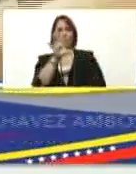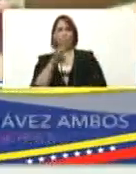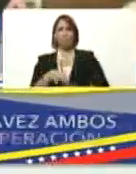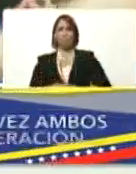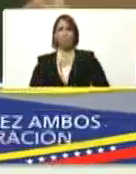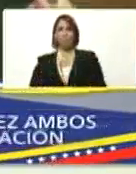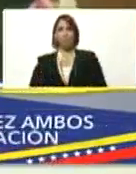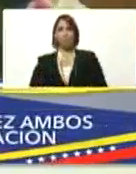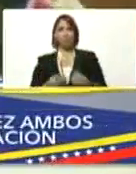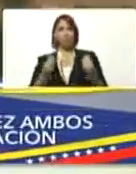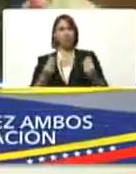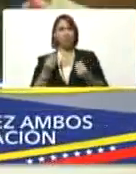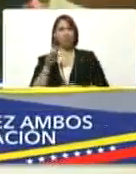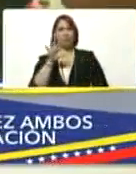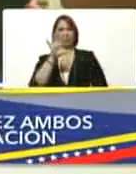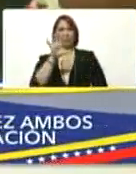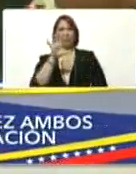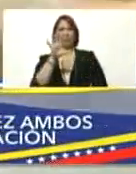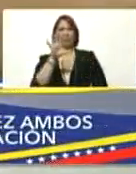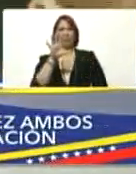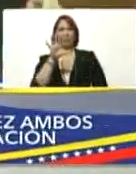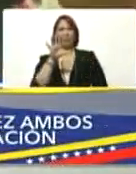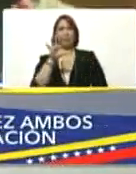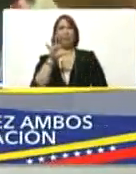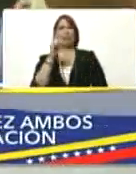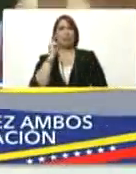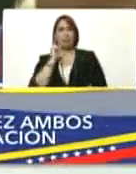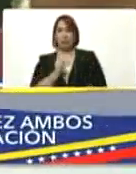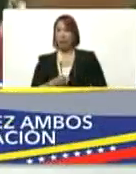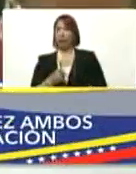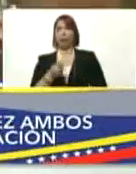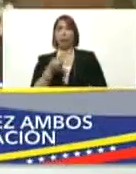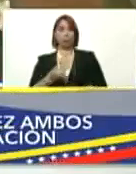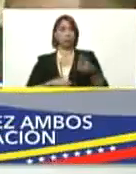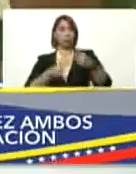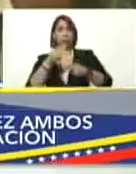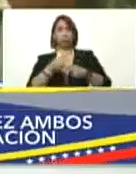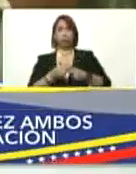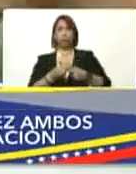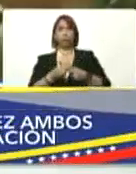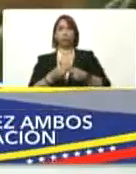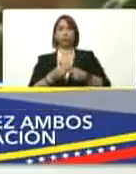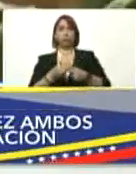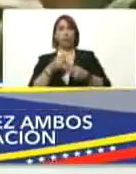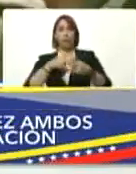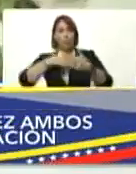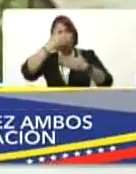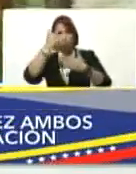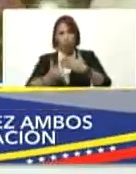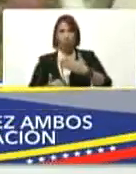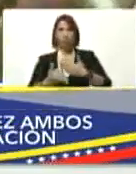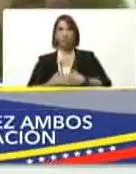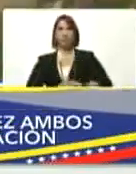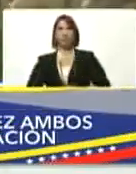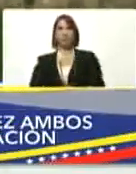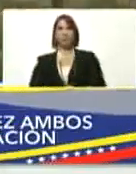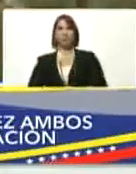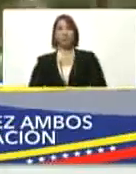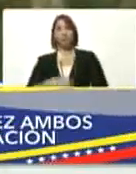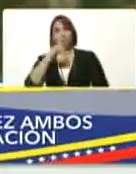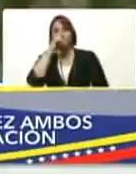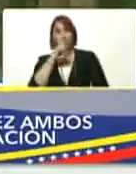como una nación de repúblicas a construir, y fue su proyecto en el